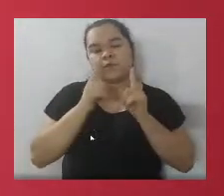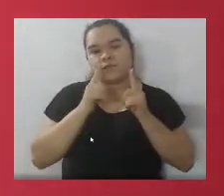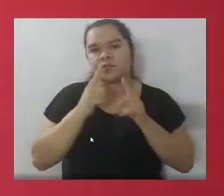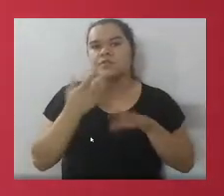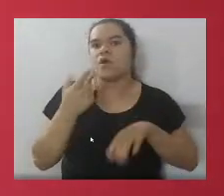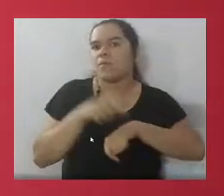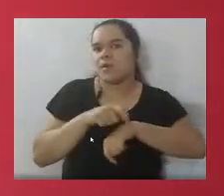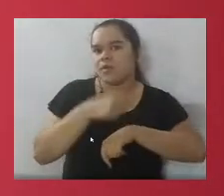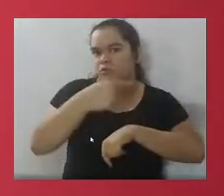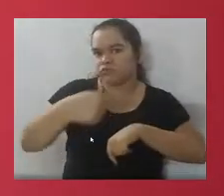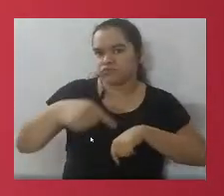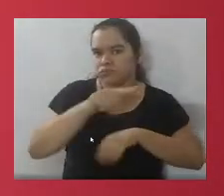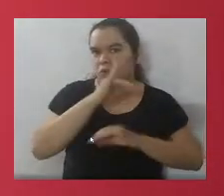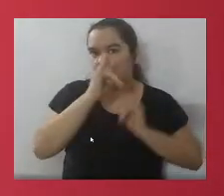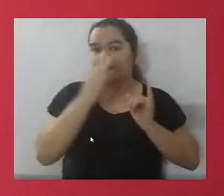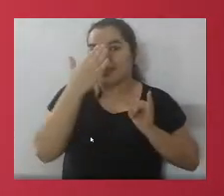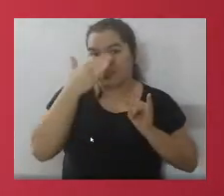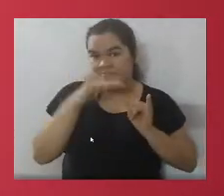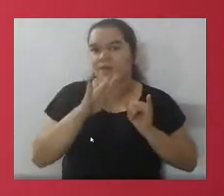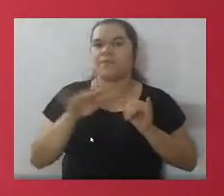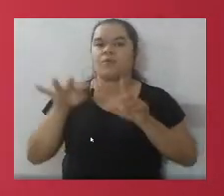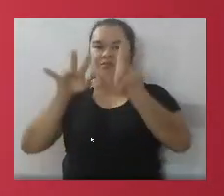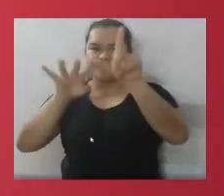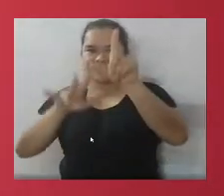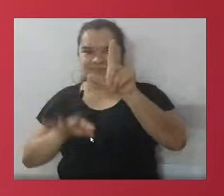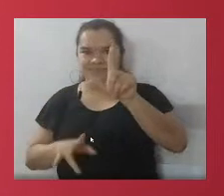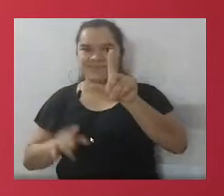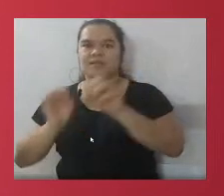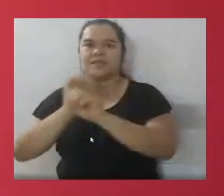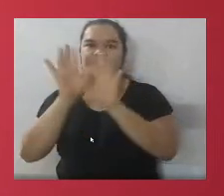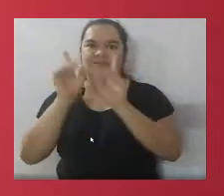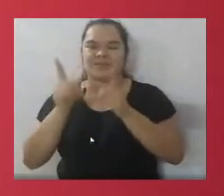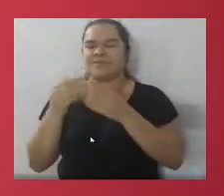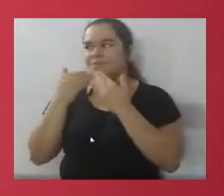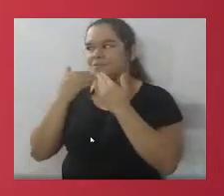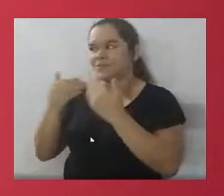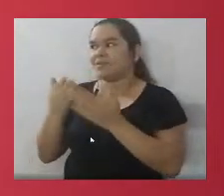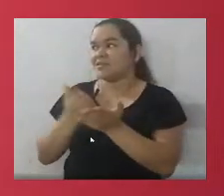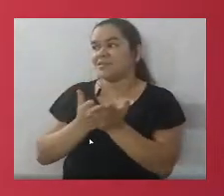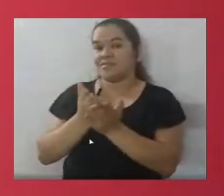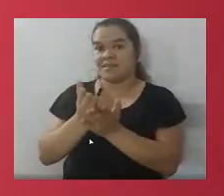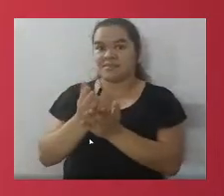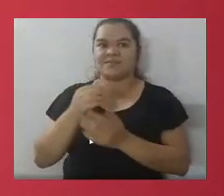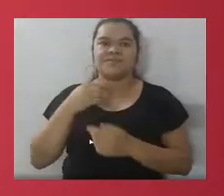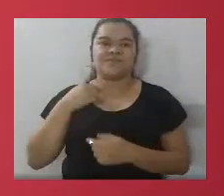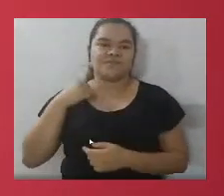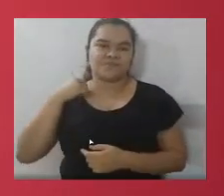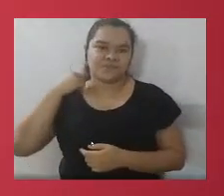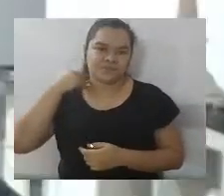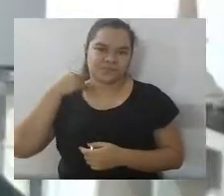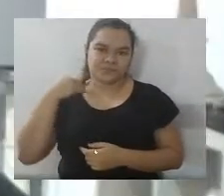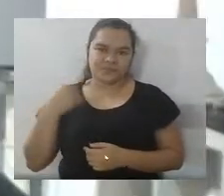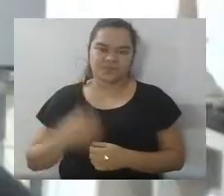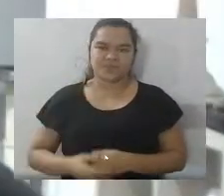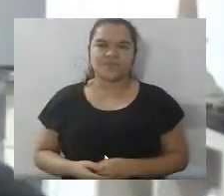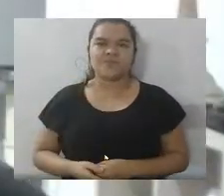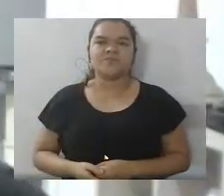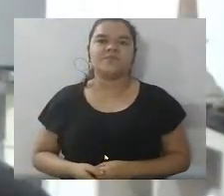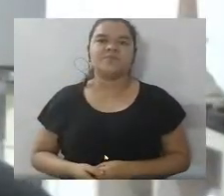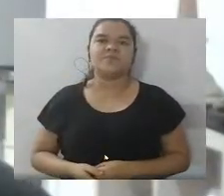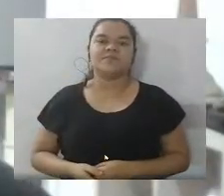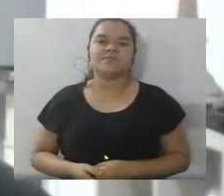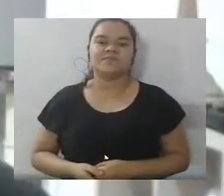quieran contar. Muchas gracias y continuamos, Cari, cuando ustedes quieran. Bueno, antes